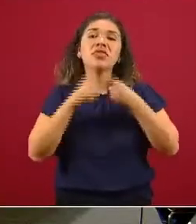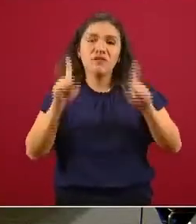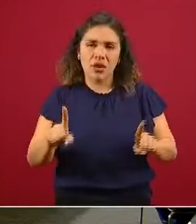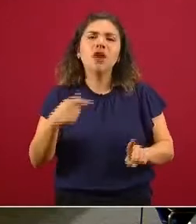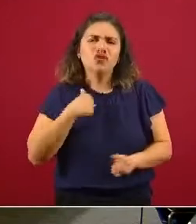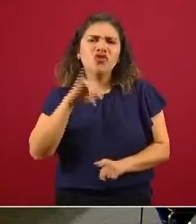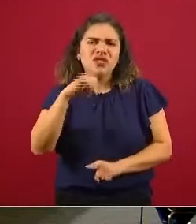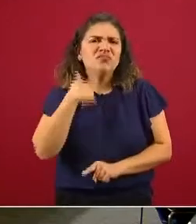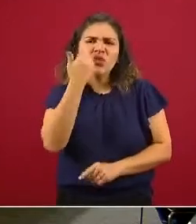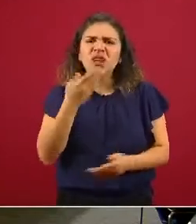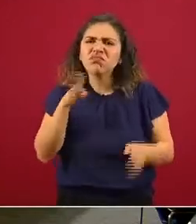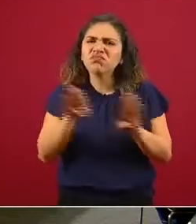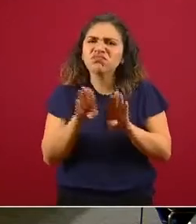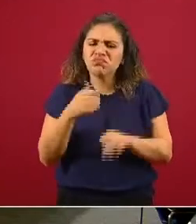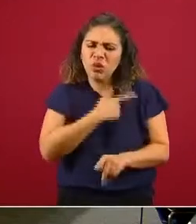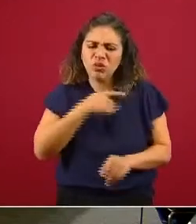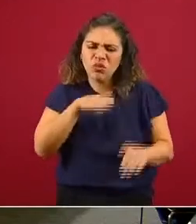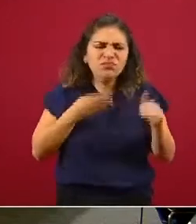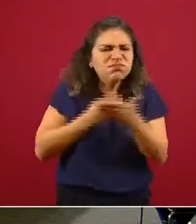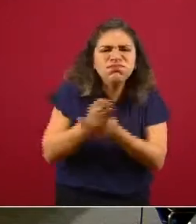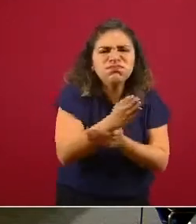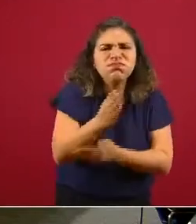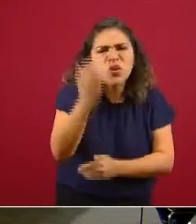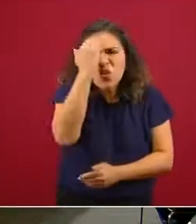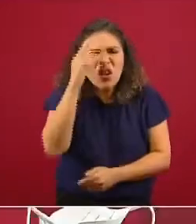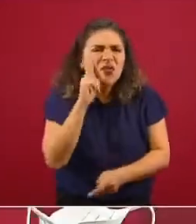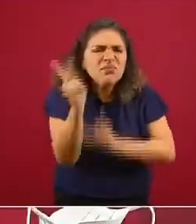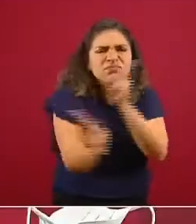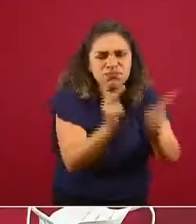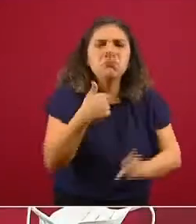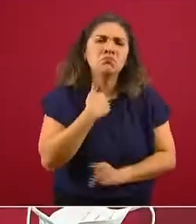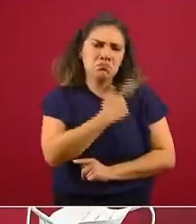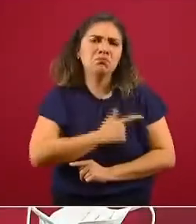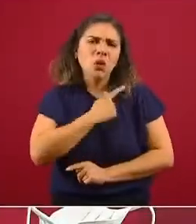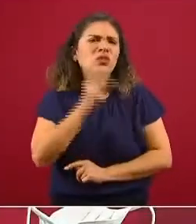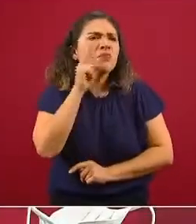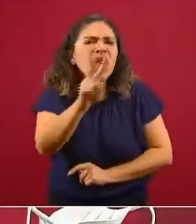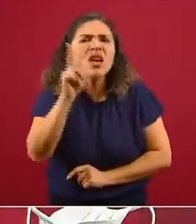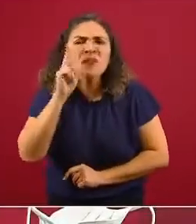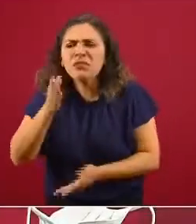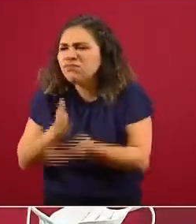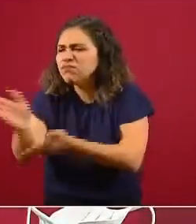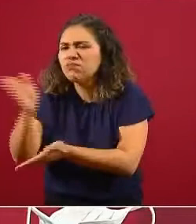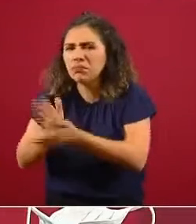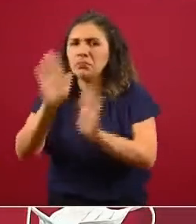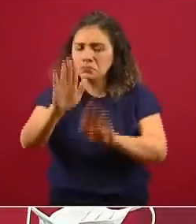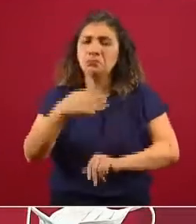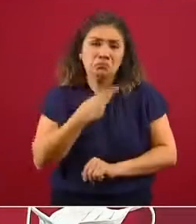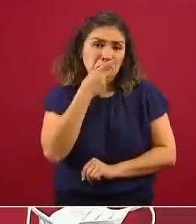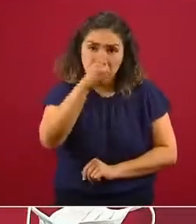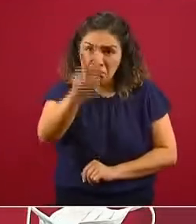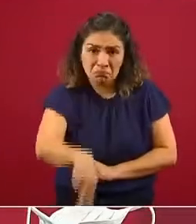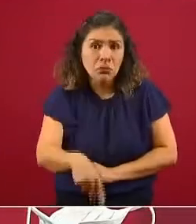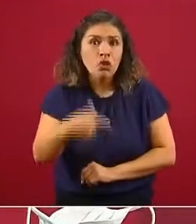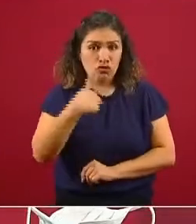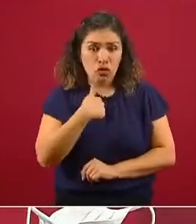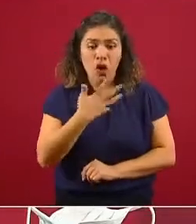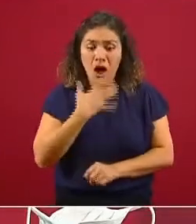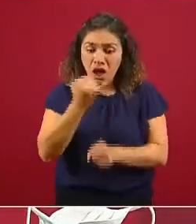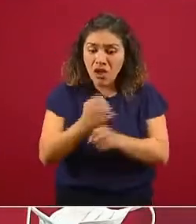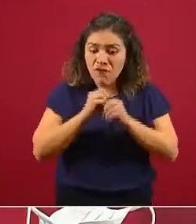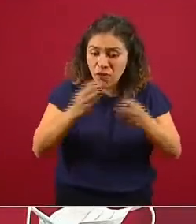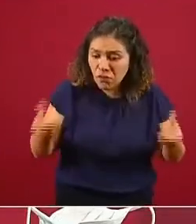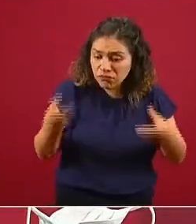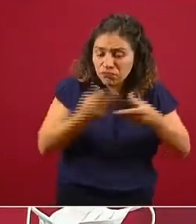gusta meterme hasta en el último momento y hasta en la cocina. A mí sí me gusta ir a ver Pues yo le voy a ser sincero, yo tengo la